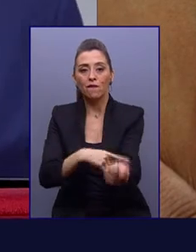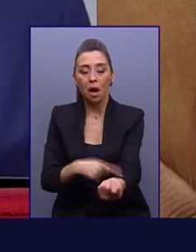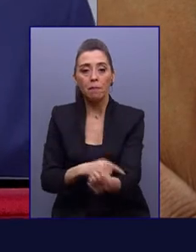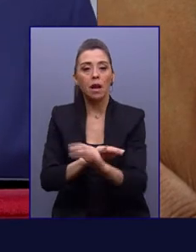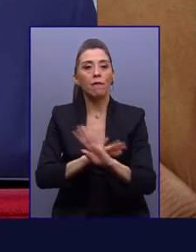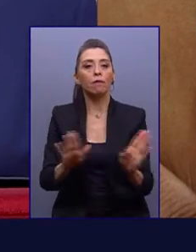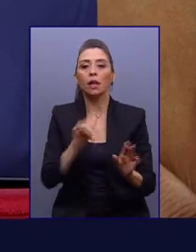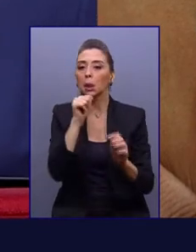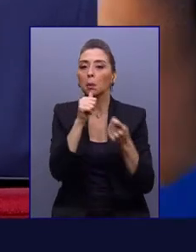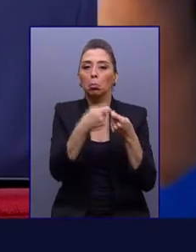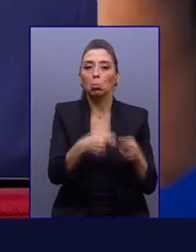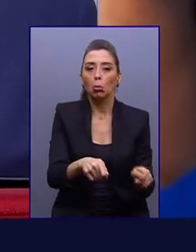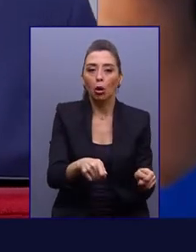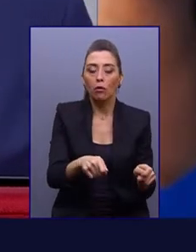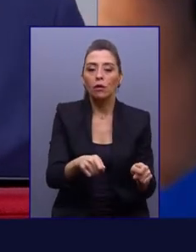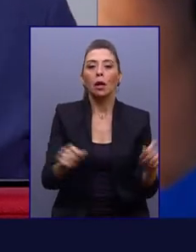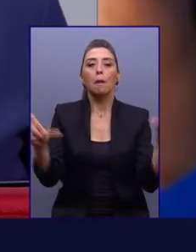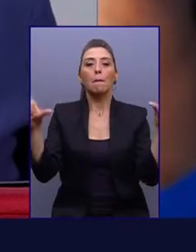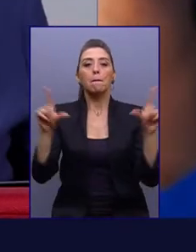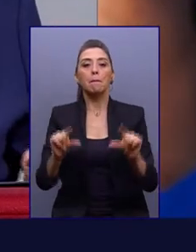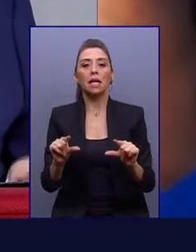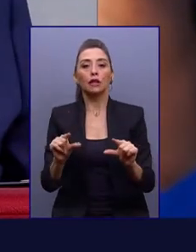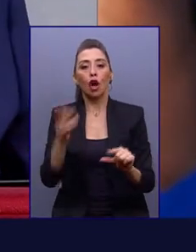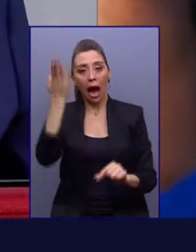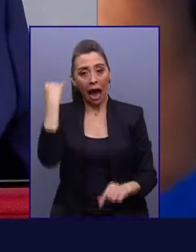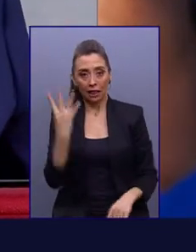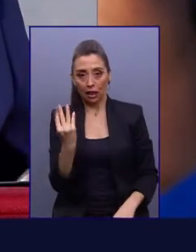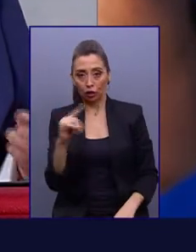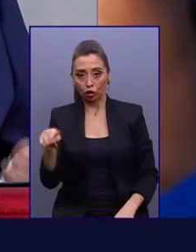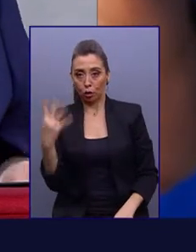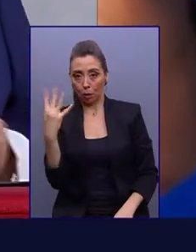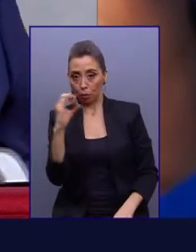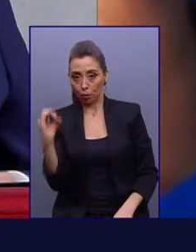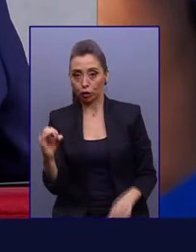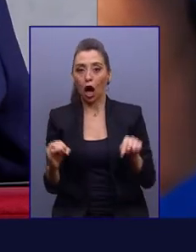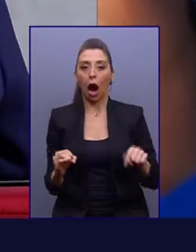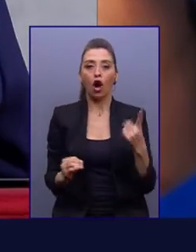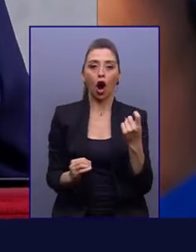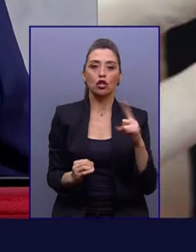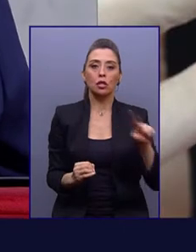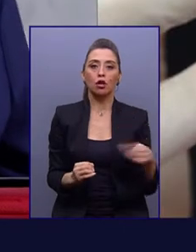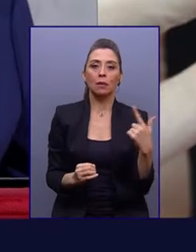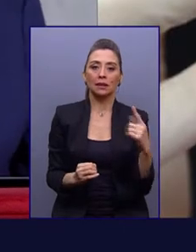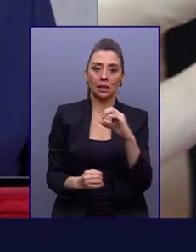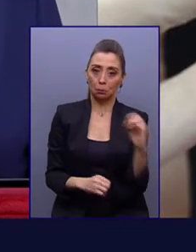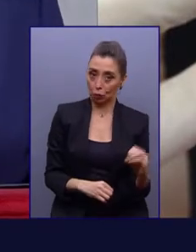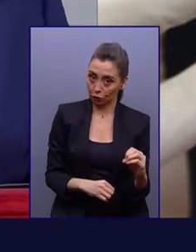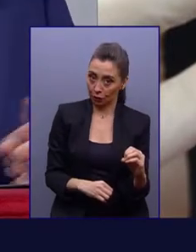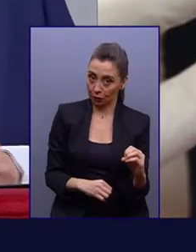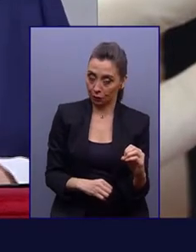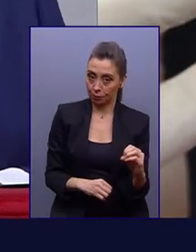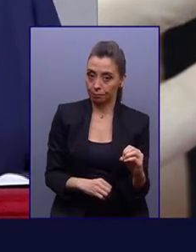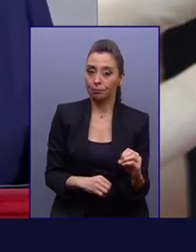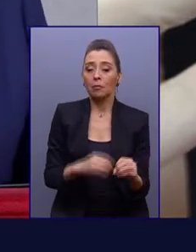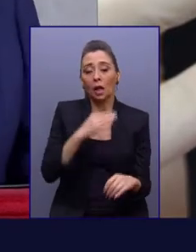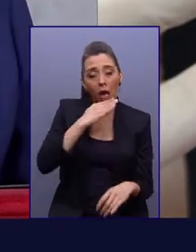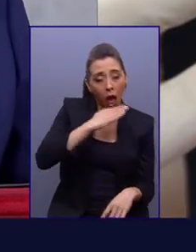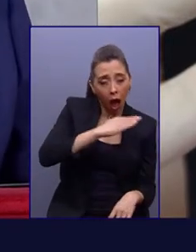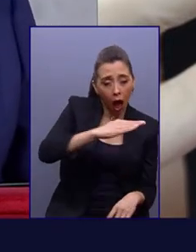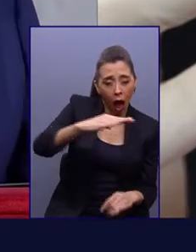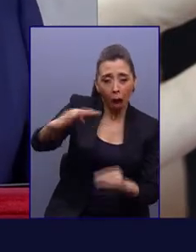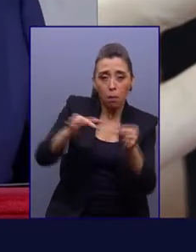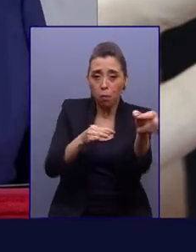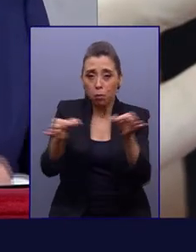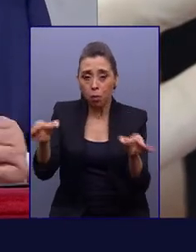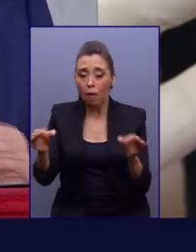salieron de la pobreza, disminuyendo de un 14,4% a un 11,7%. Y en las zonas rurales,